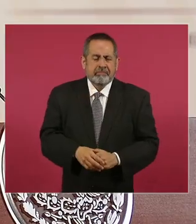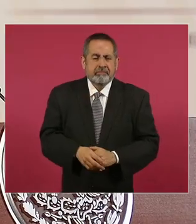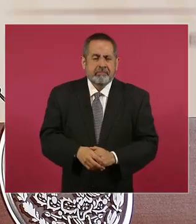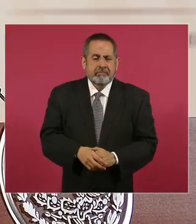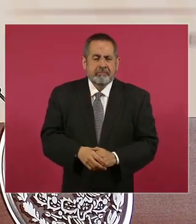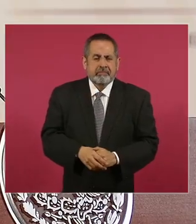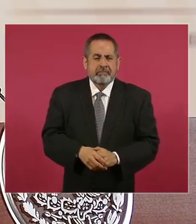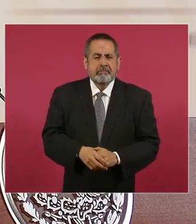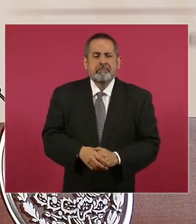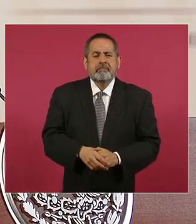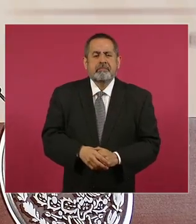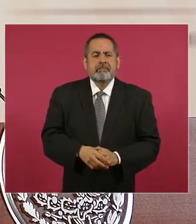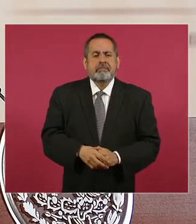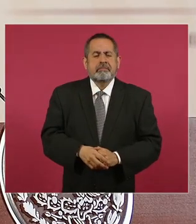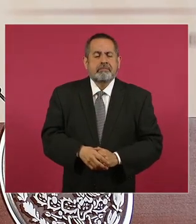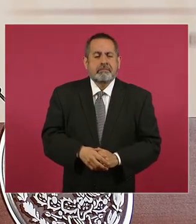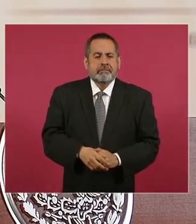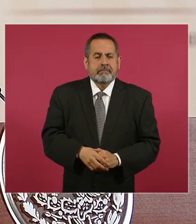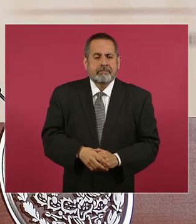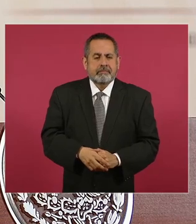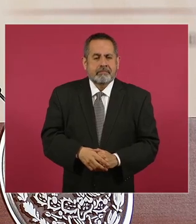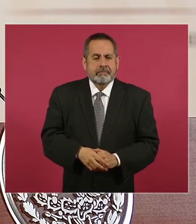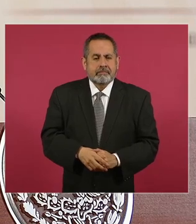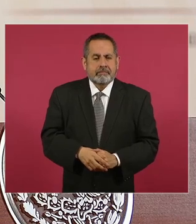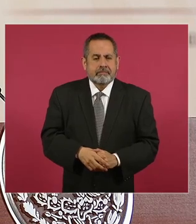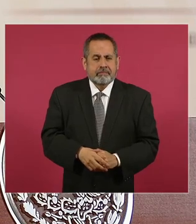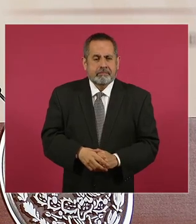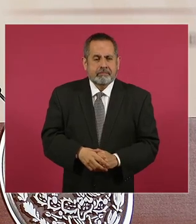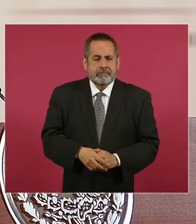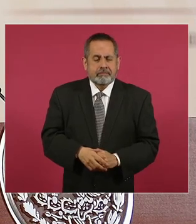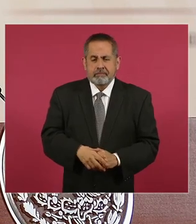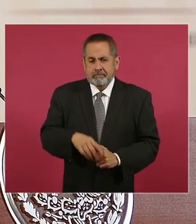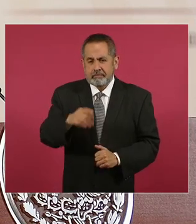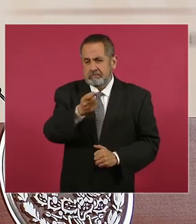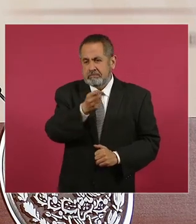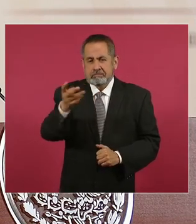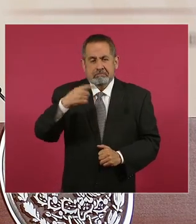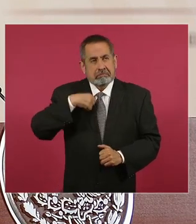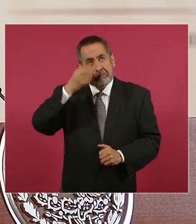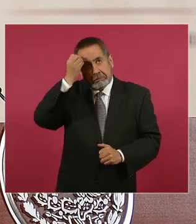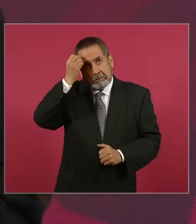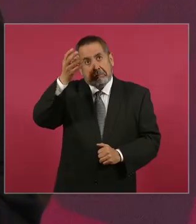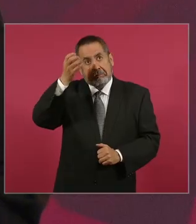se produce como olvido, como amnesia